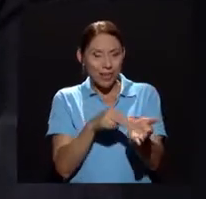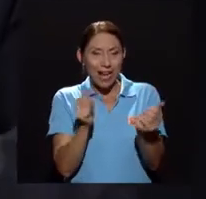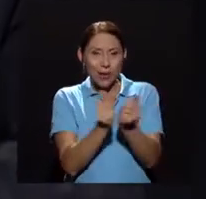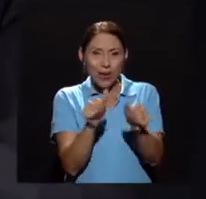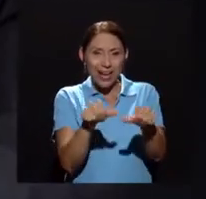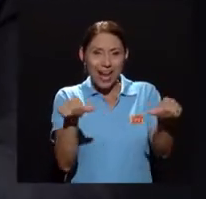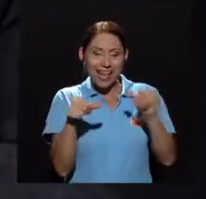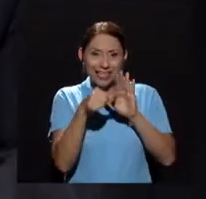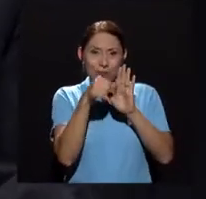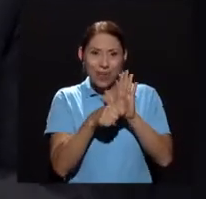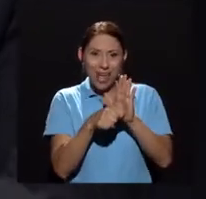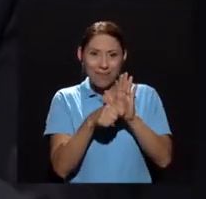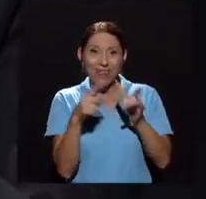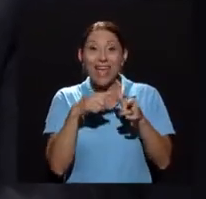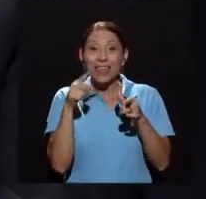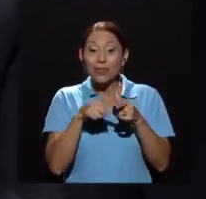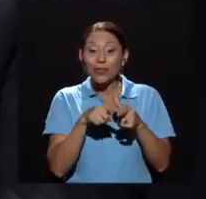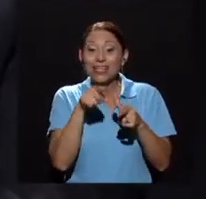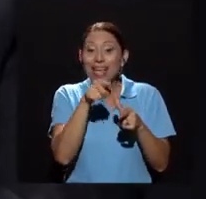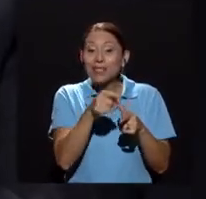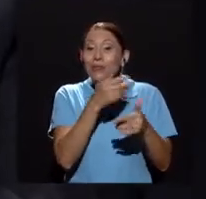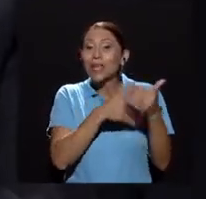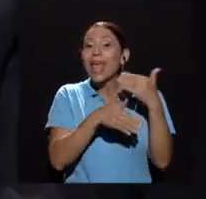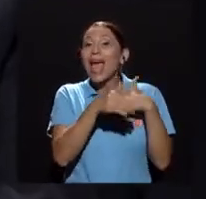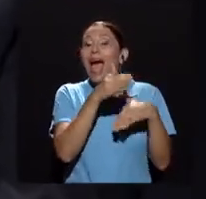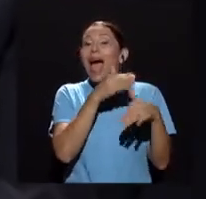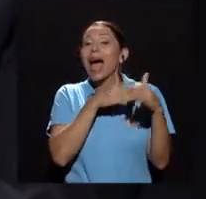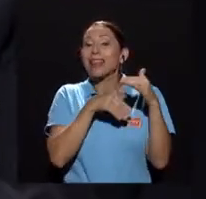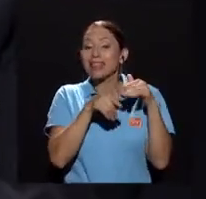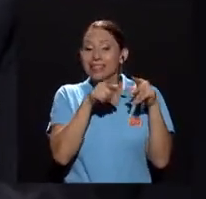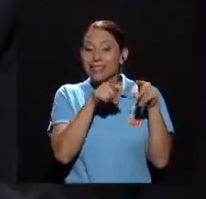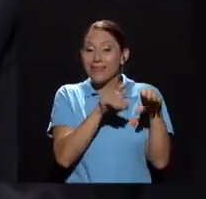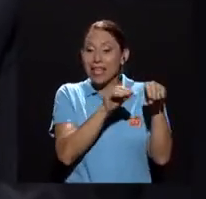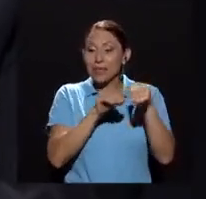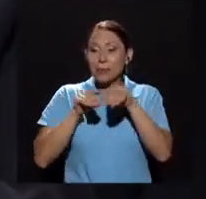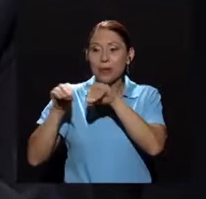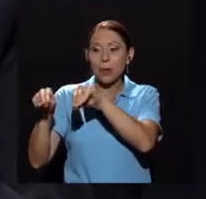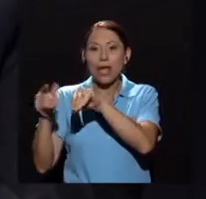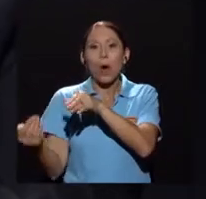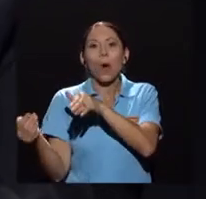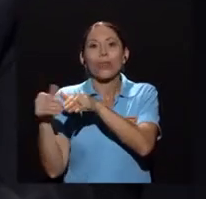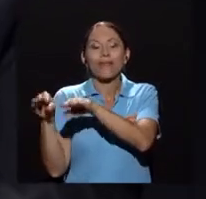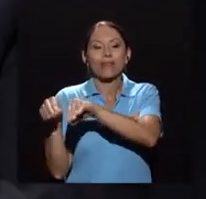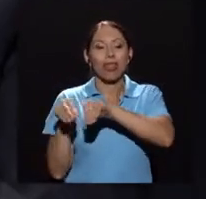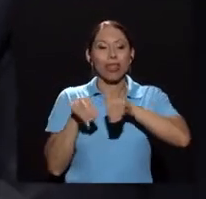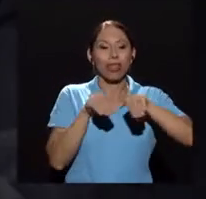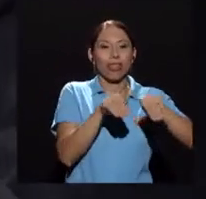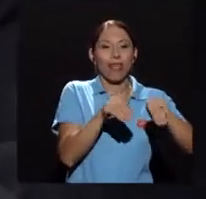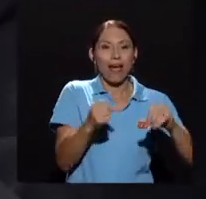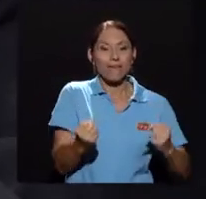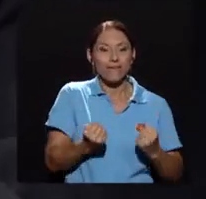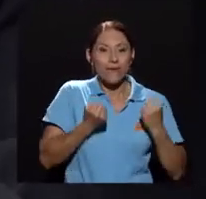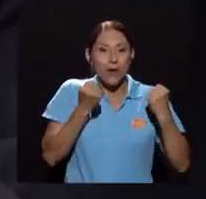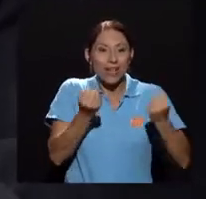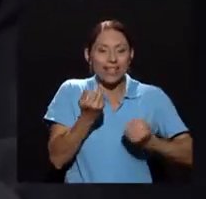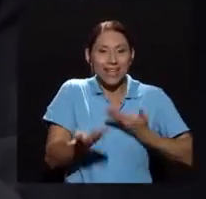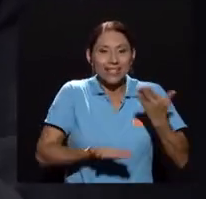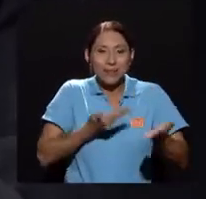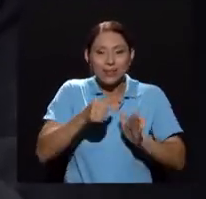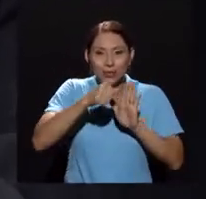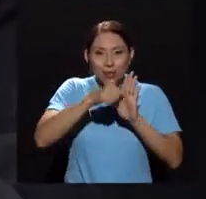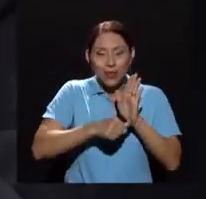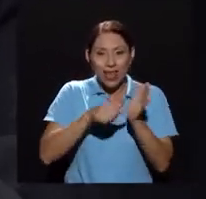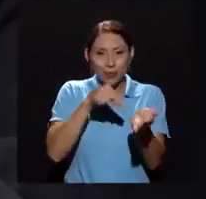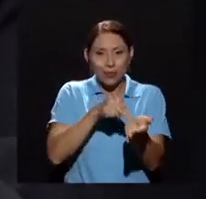fueron jalándose otra vez a todos los que habían comenzado en el hospital central y volvieron a fortalecer el servicio de cirugía del hospital